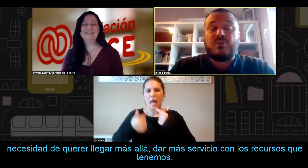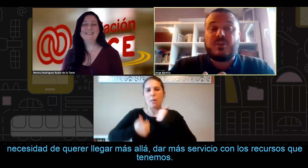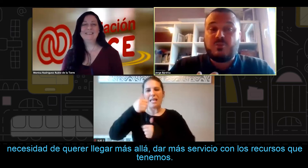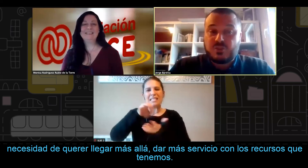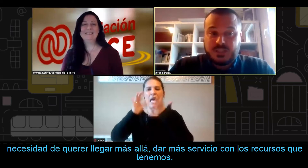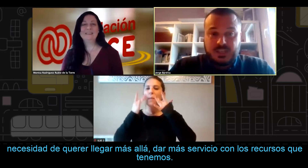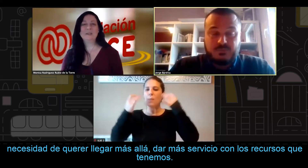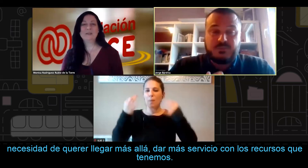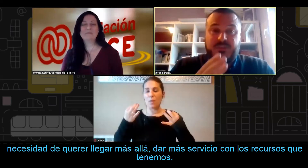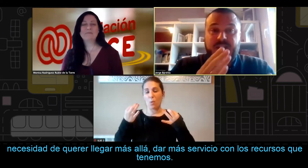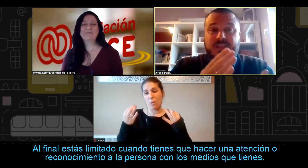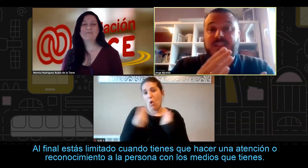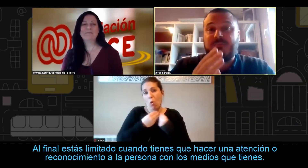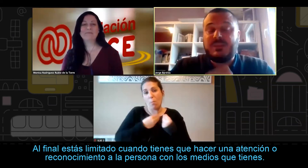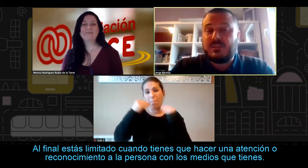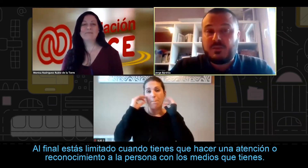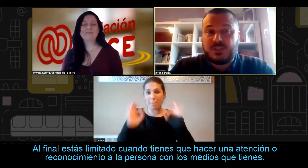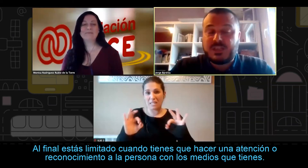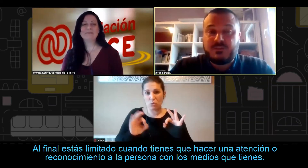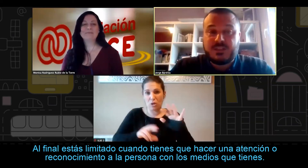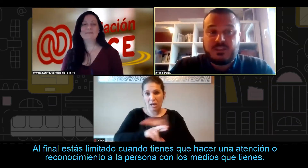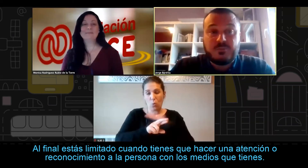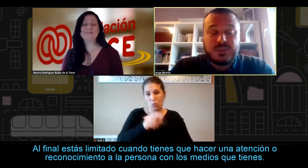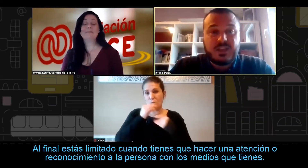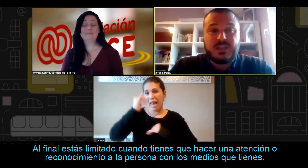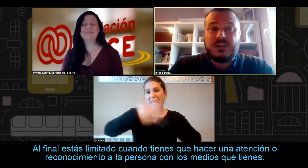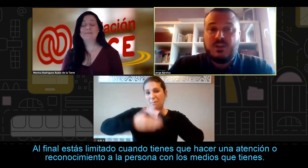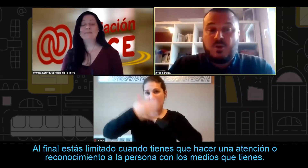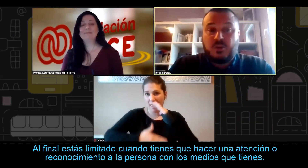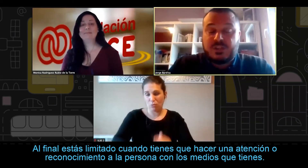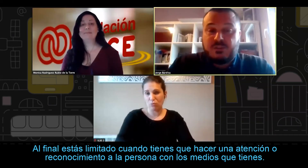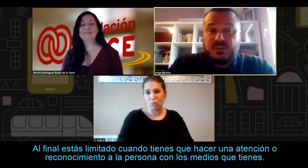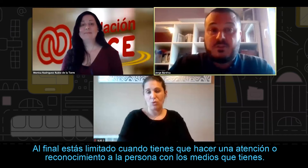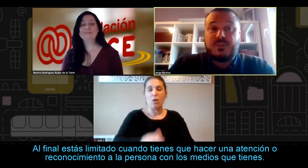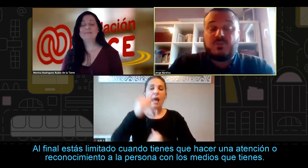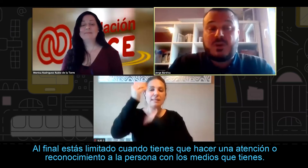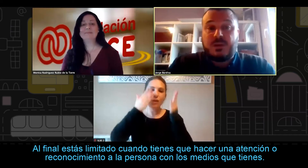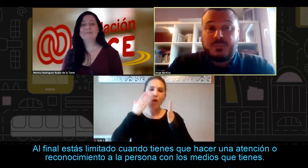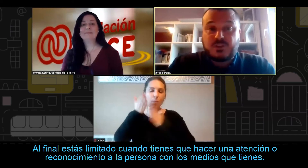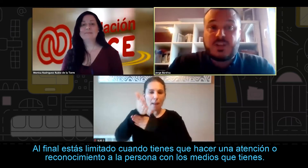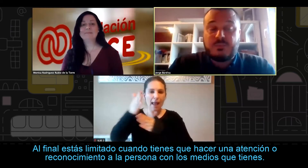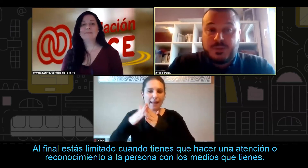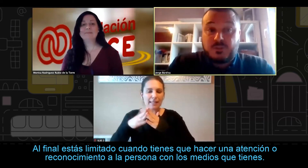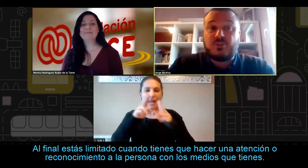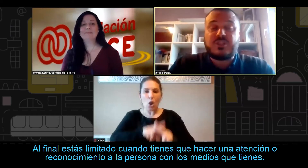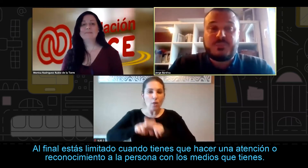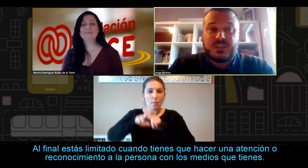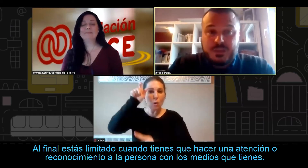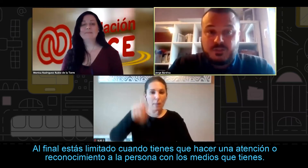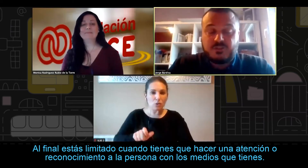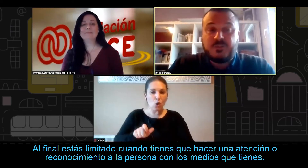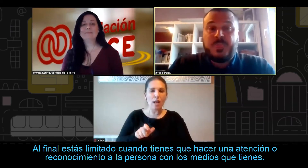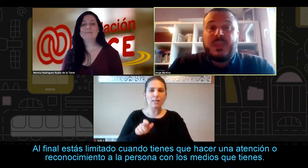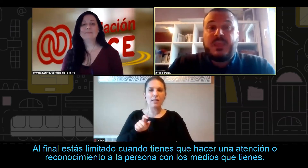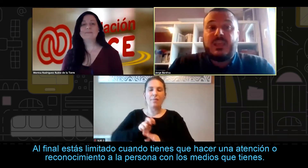con los recursos que teníamos, pero al final estás limitado cuando tienes que hacer una atención domiciliaria o cuando tienes que hacer un reconocimiento a la persona en el momento, los